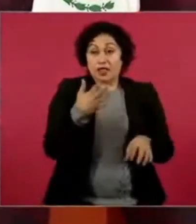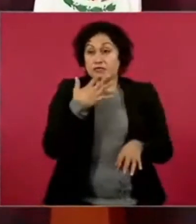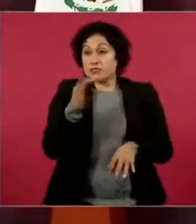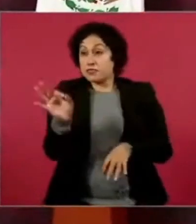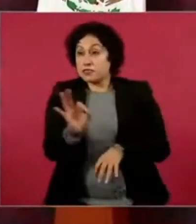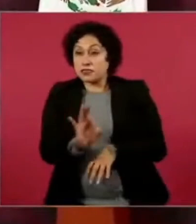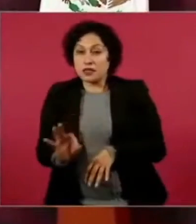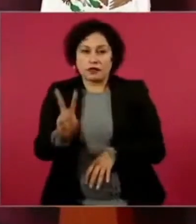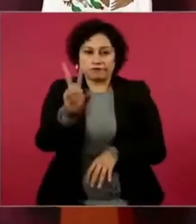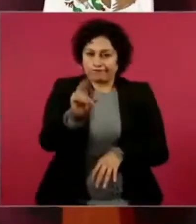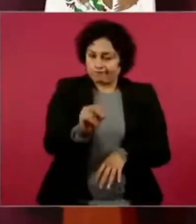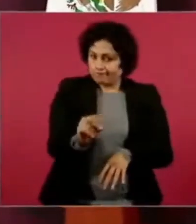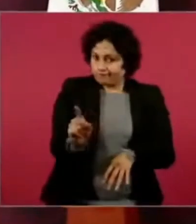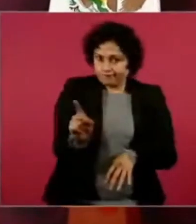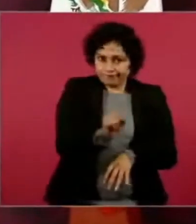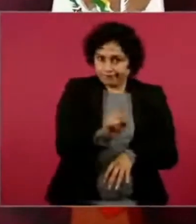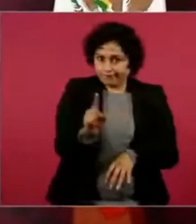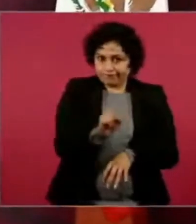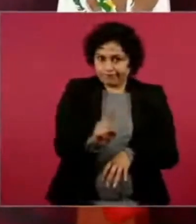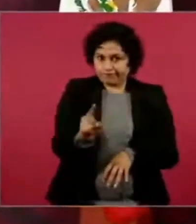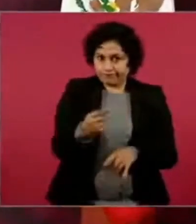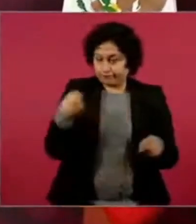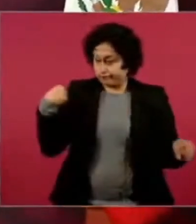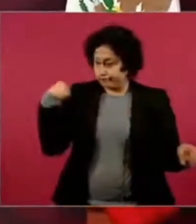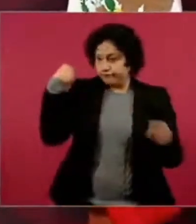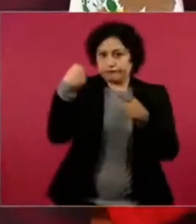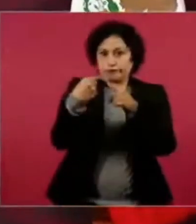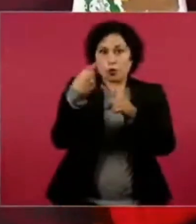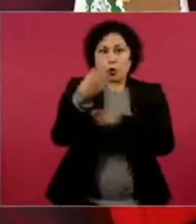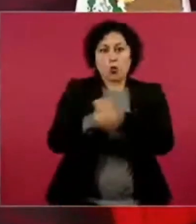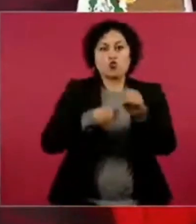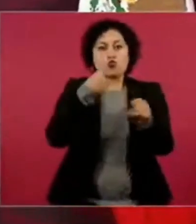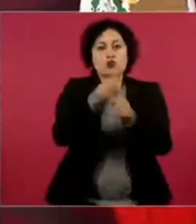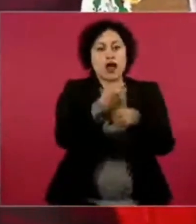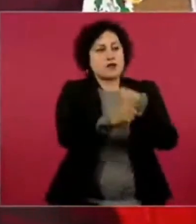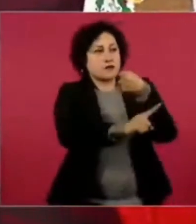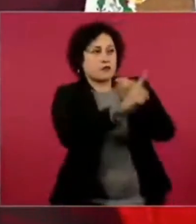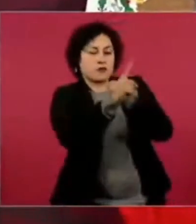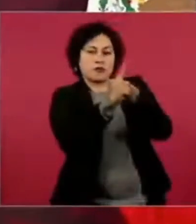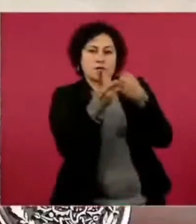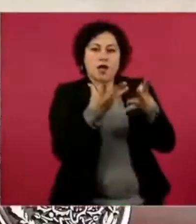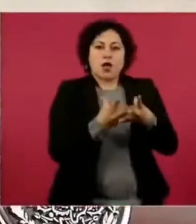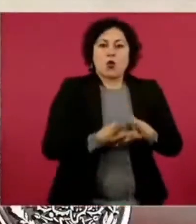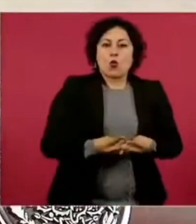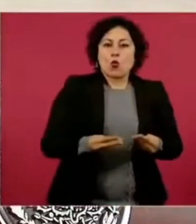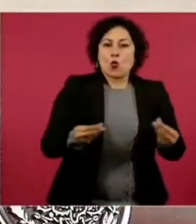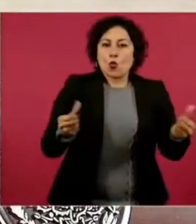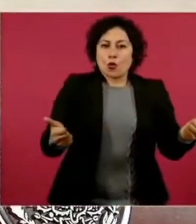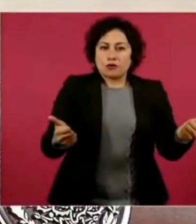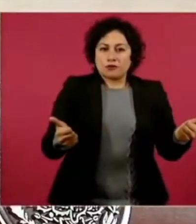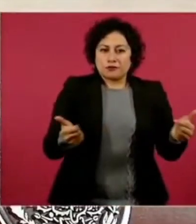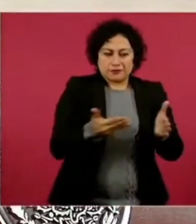que en un año resolvimos el problema, en un año,